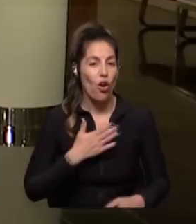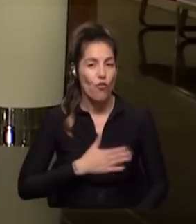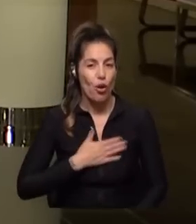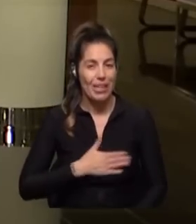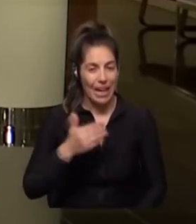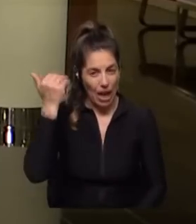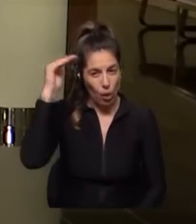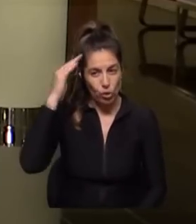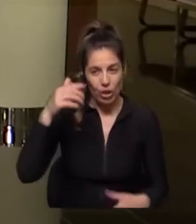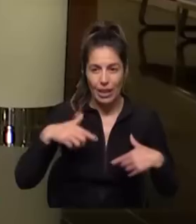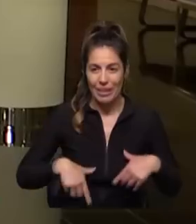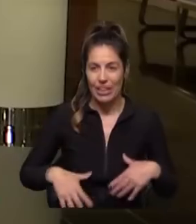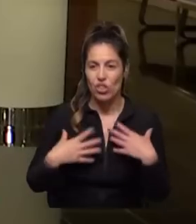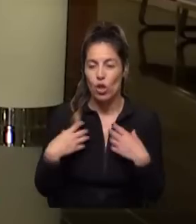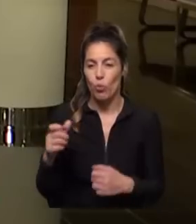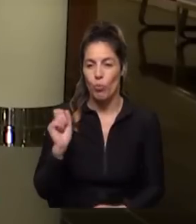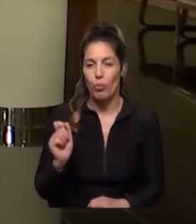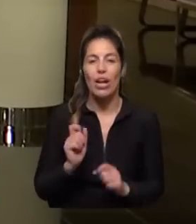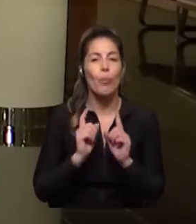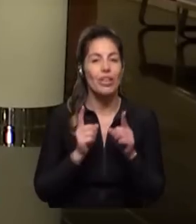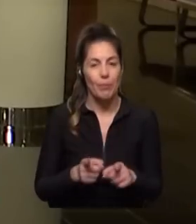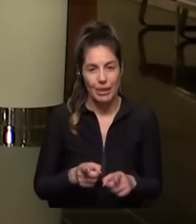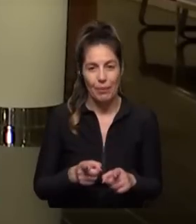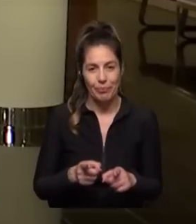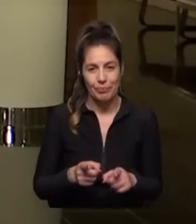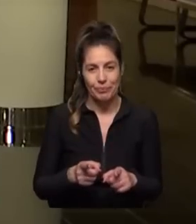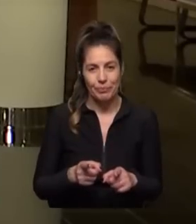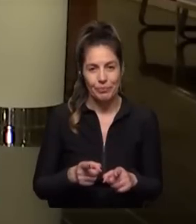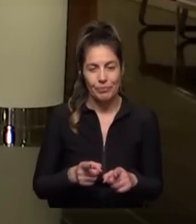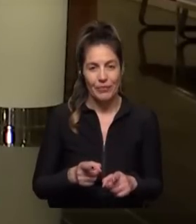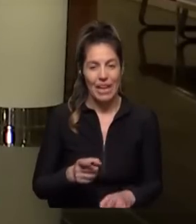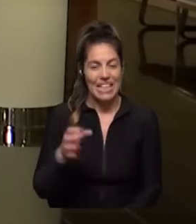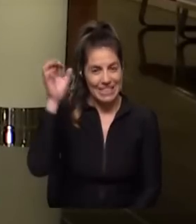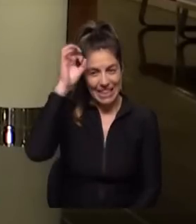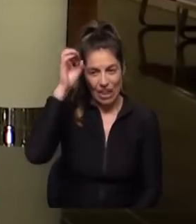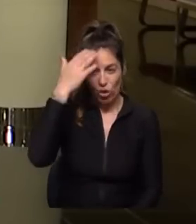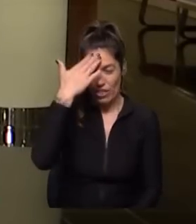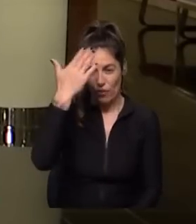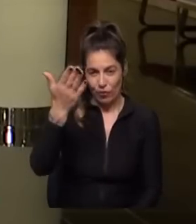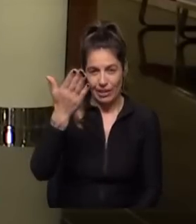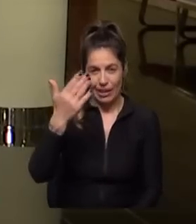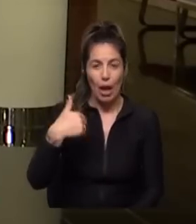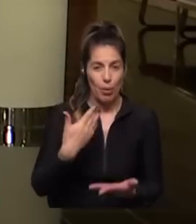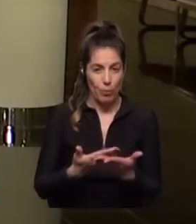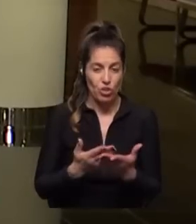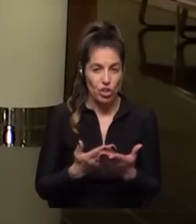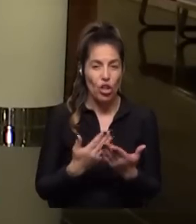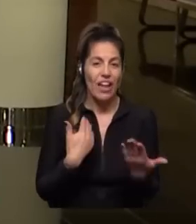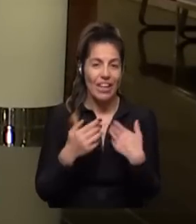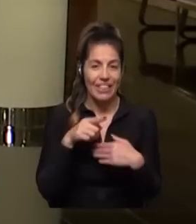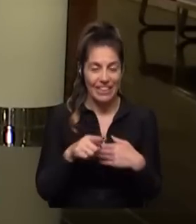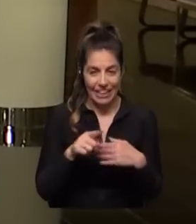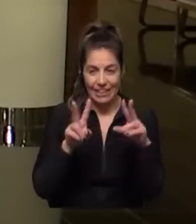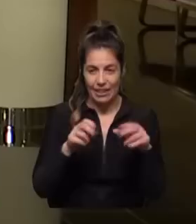las autoridades del Ministerio de salud pública como también en los senadores del frente amplio a propósito del abordaje de este tema que estaremos